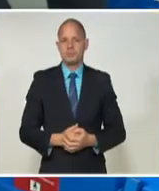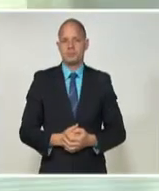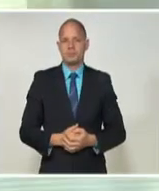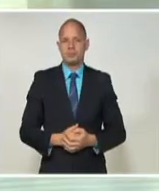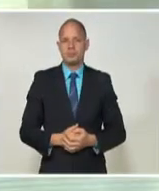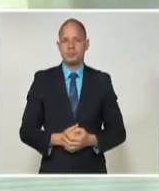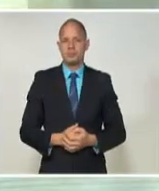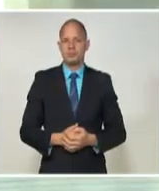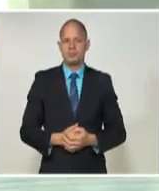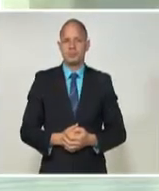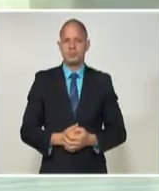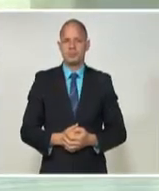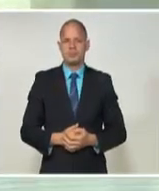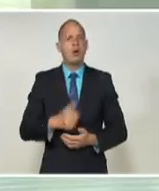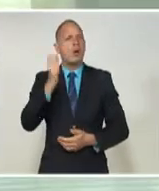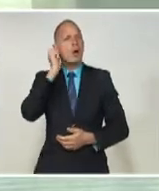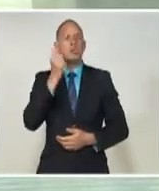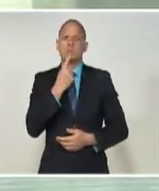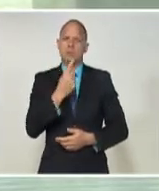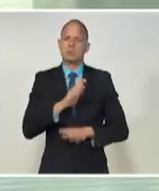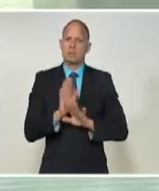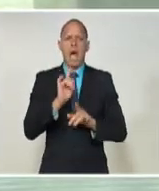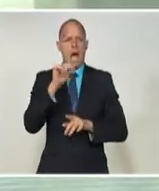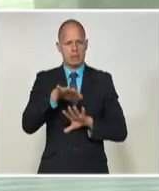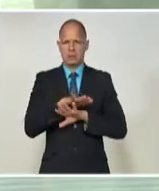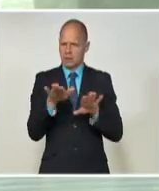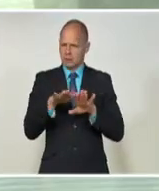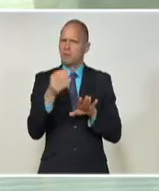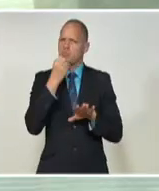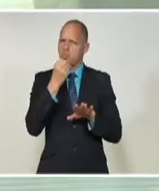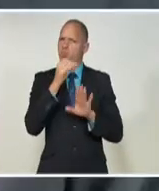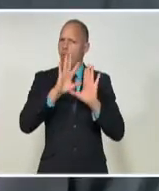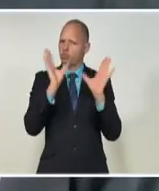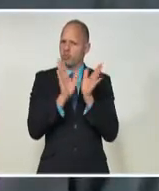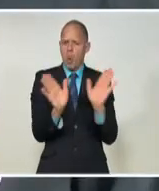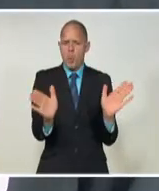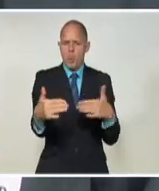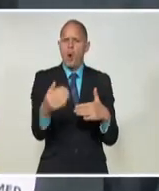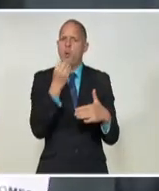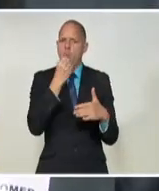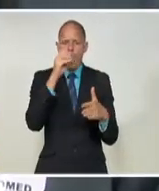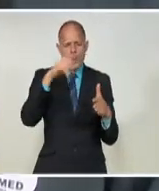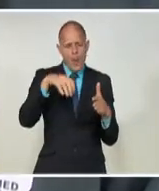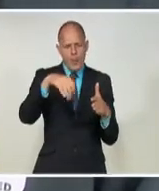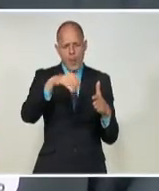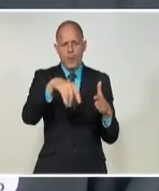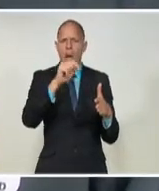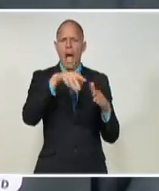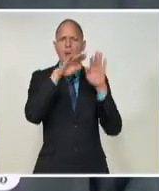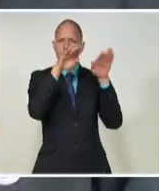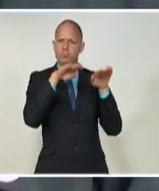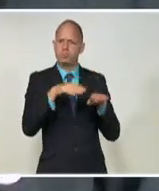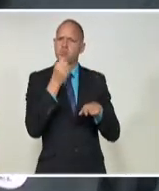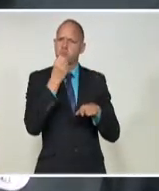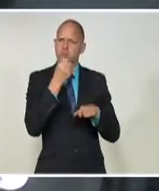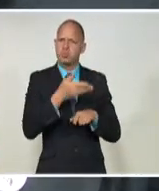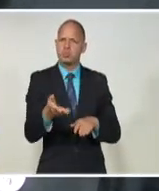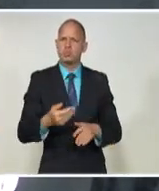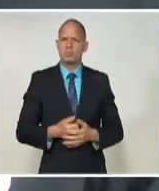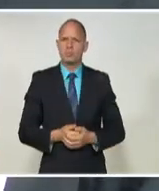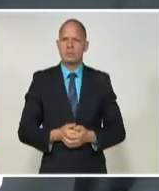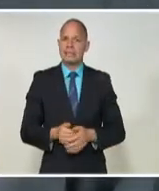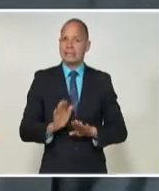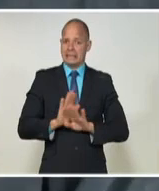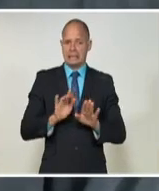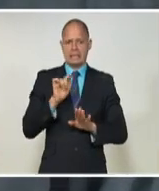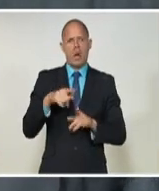las condiciones de almacenamiento, poseemos la logística técnica, el vehículo, tenemos los